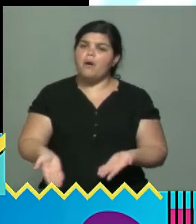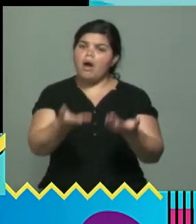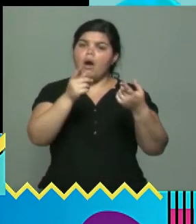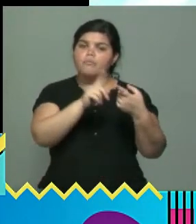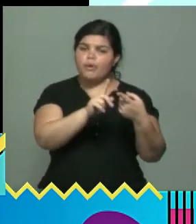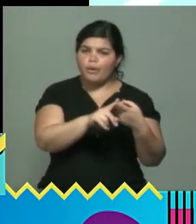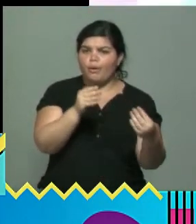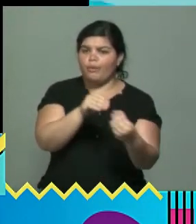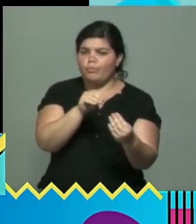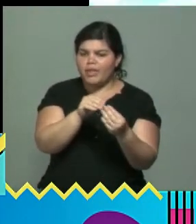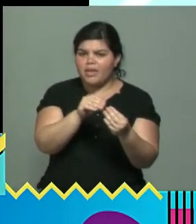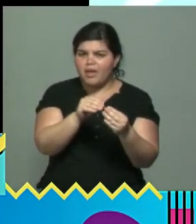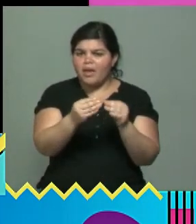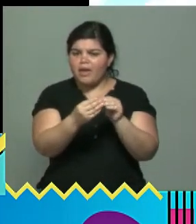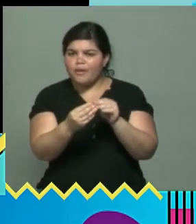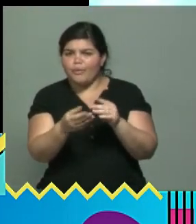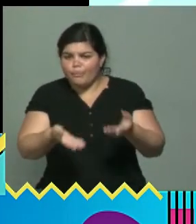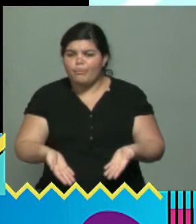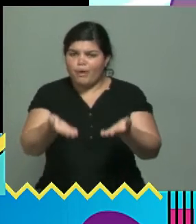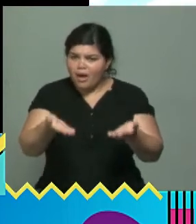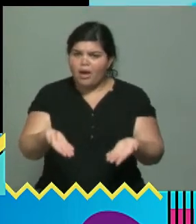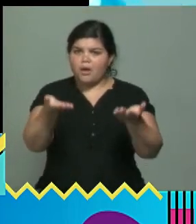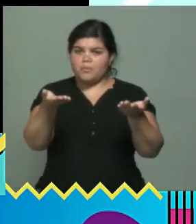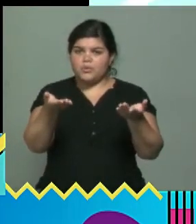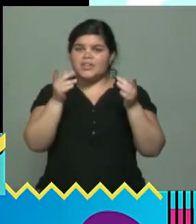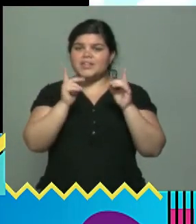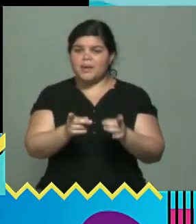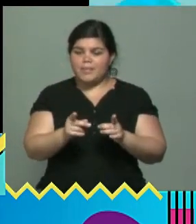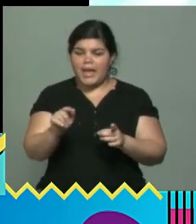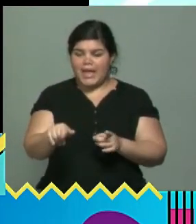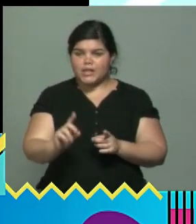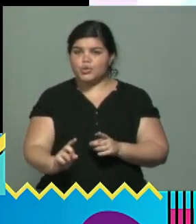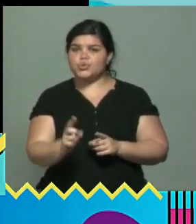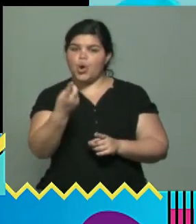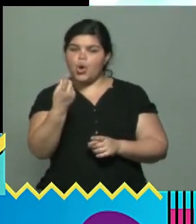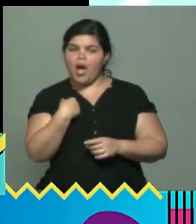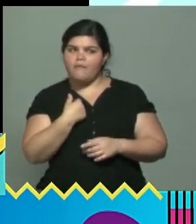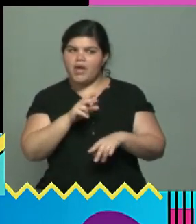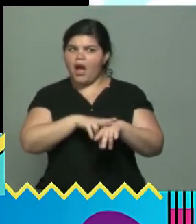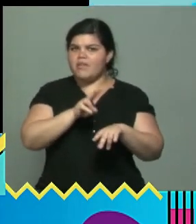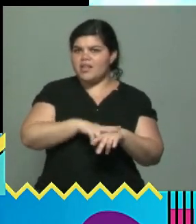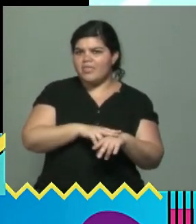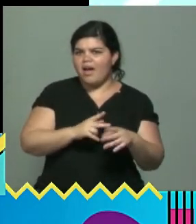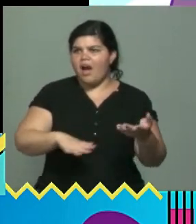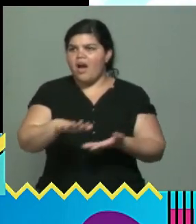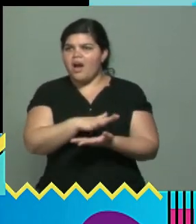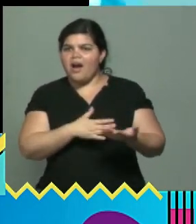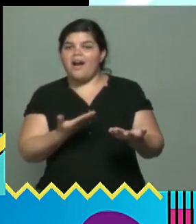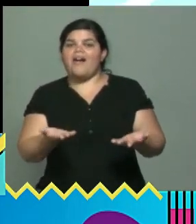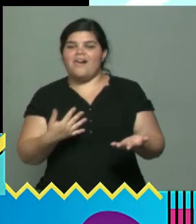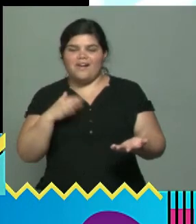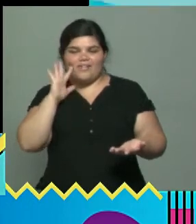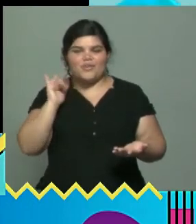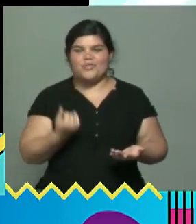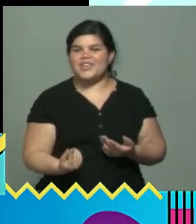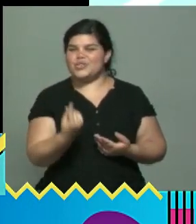sus pares desde otro lugar y ir encontrando también él sus capacidades y sus habilidades sociales. Es un desafío la ley, ¿no?